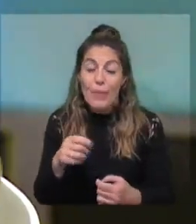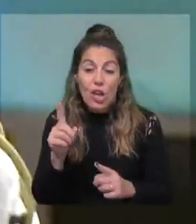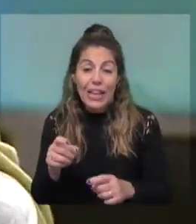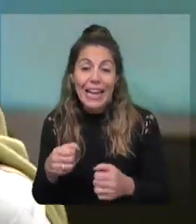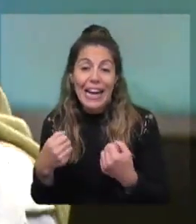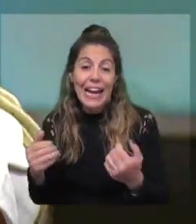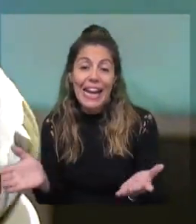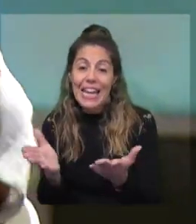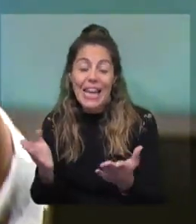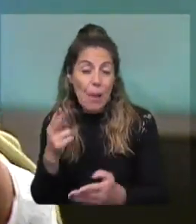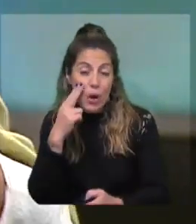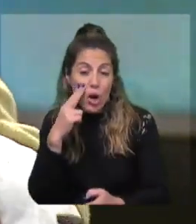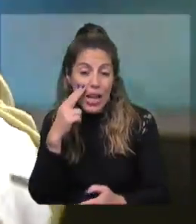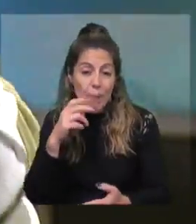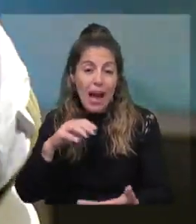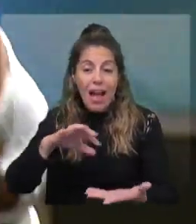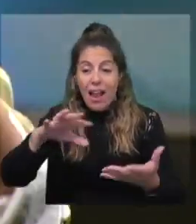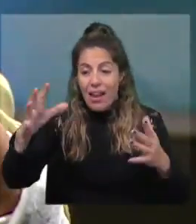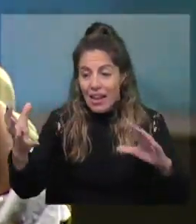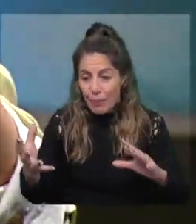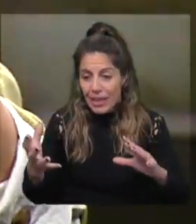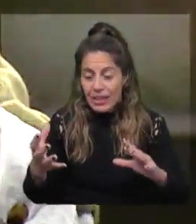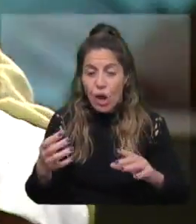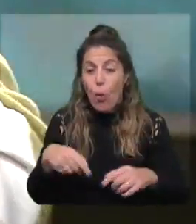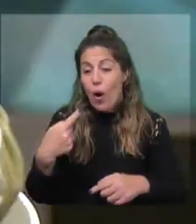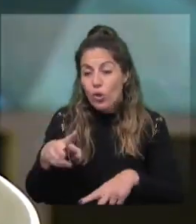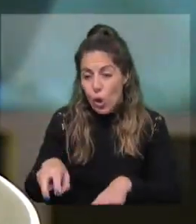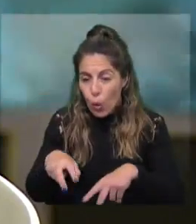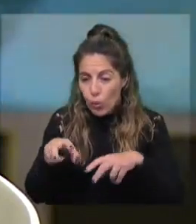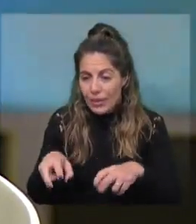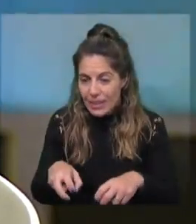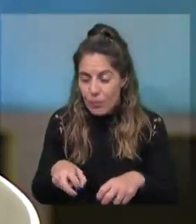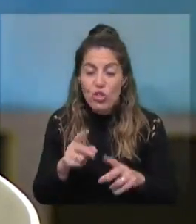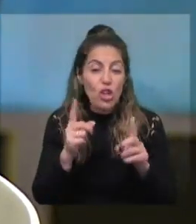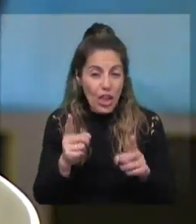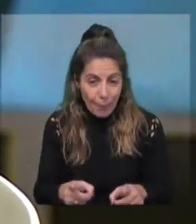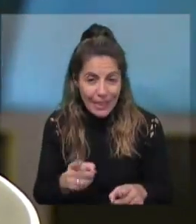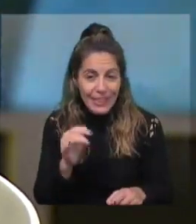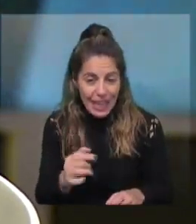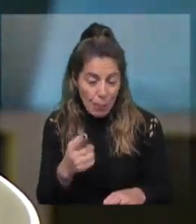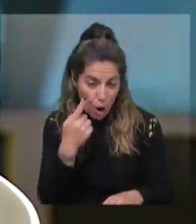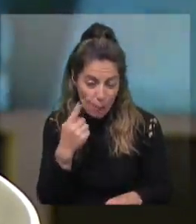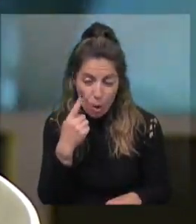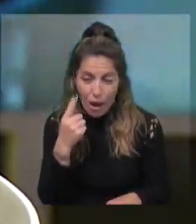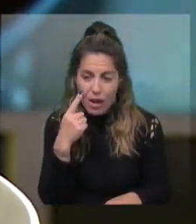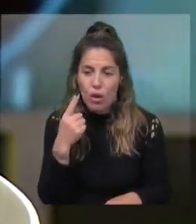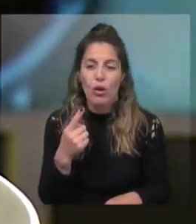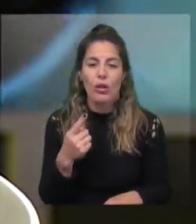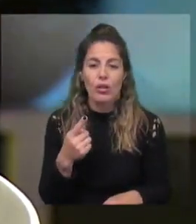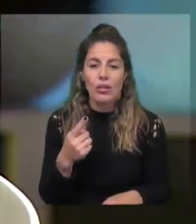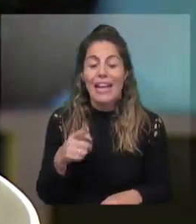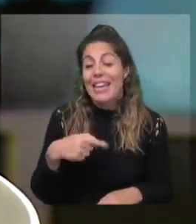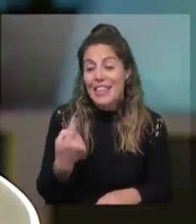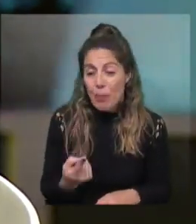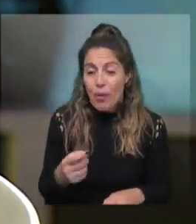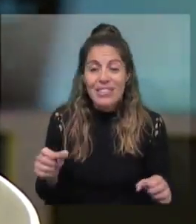la biodiversidad que yo tenía en mi cultivo, que me esté afectando al propio cultivo. Entonces eso también tenemos que probarlo y después,